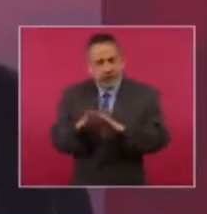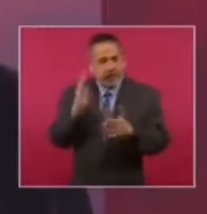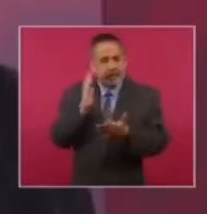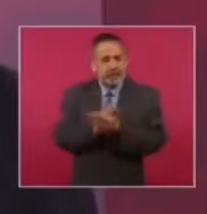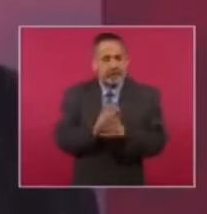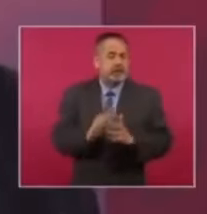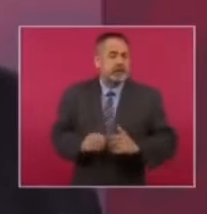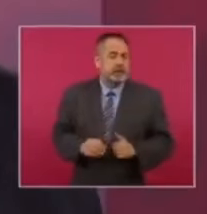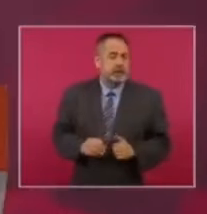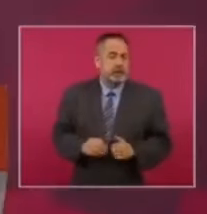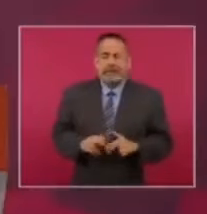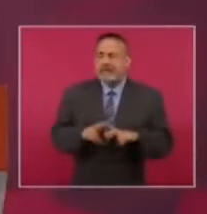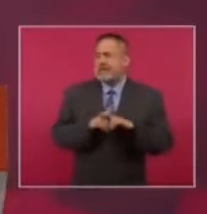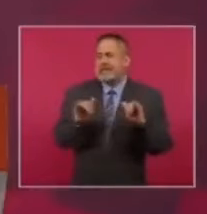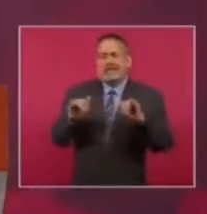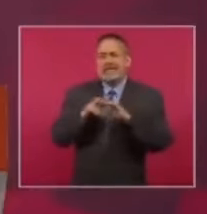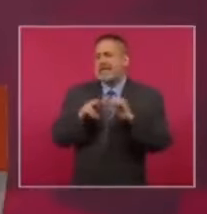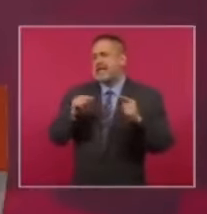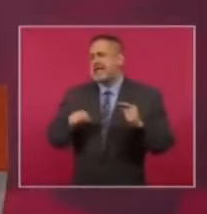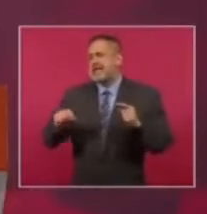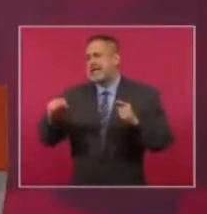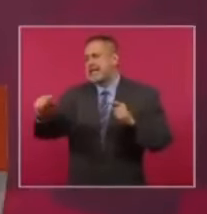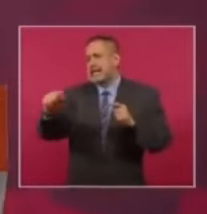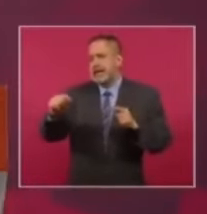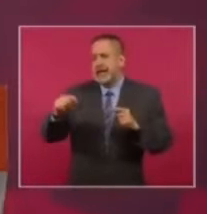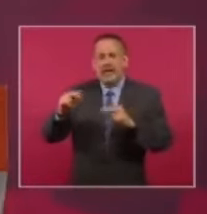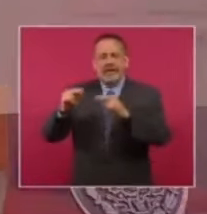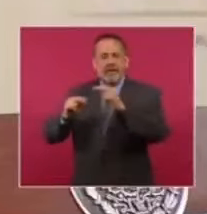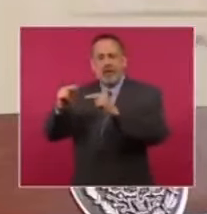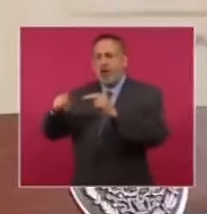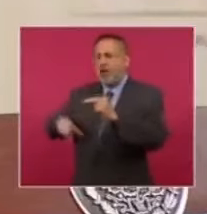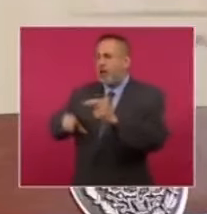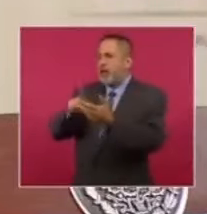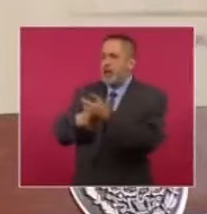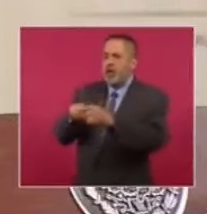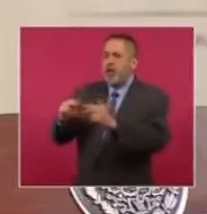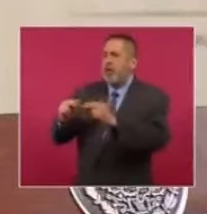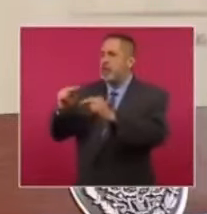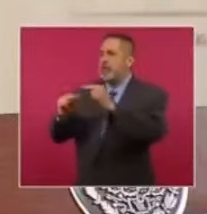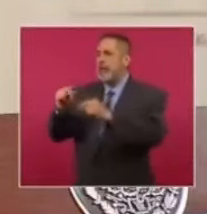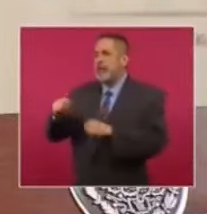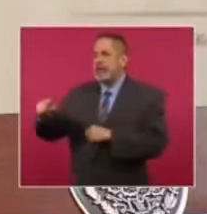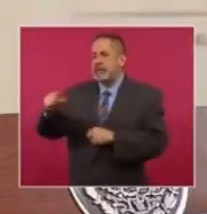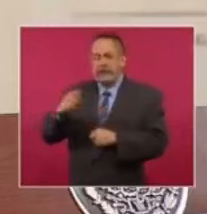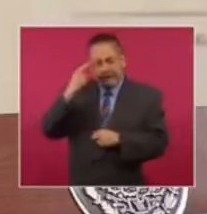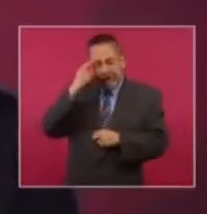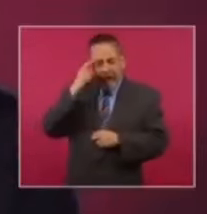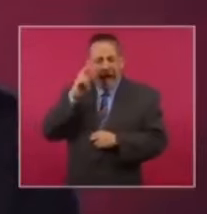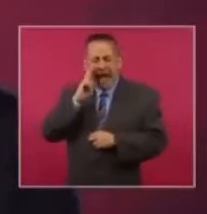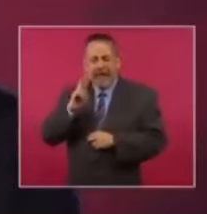que nadie en ningún nivel de la escala pública se atreva